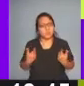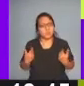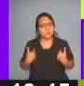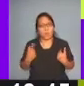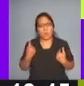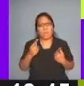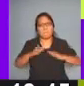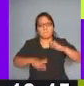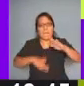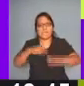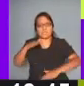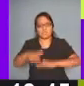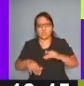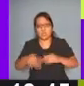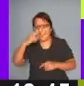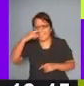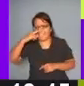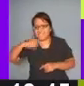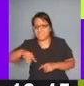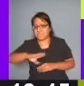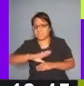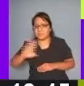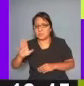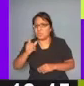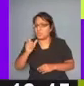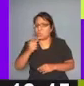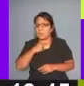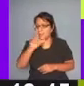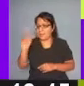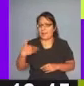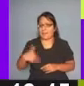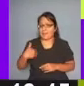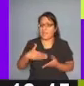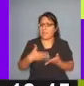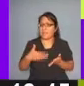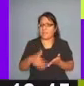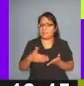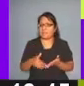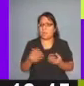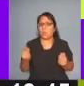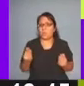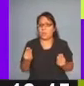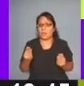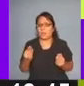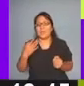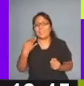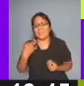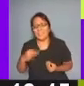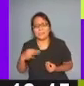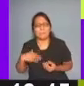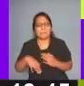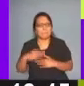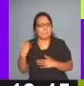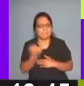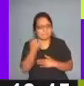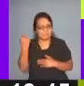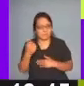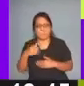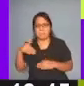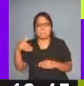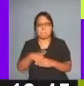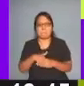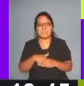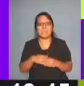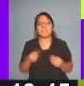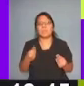una cultura general en el país de no discriminación es la intervención de la herramienta más severa que provee el